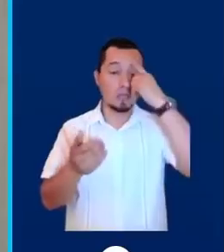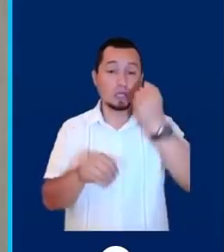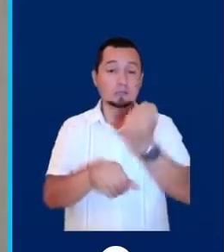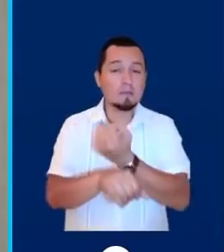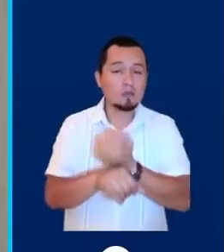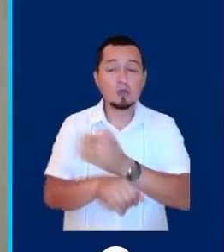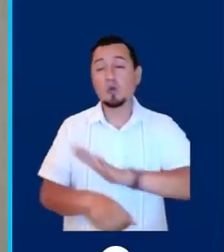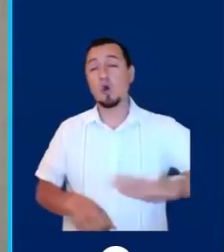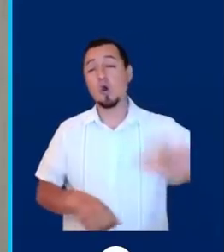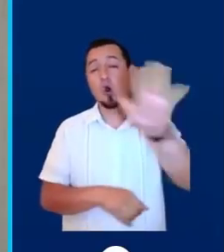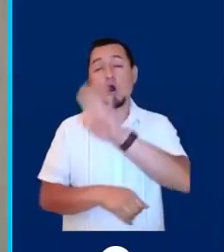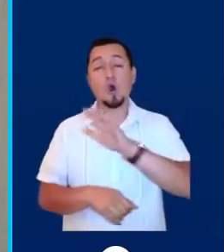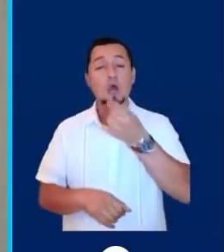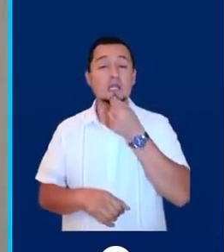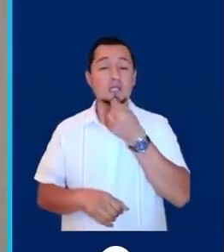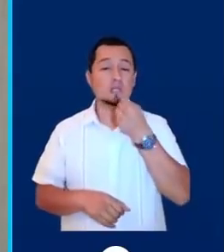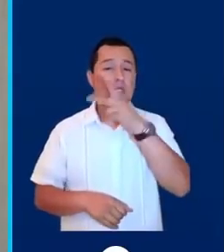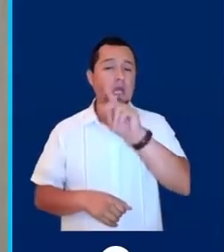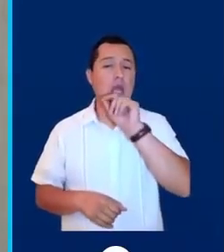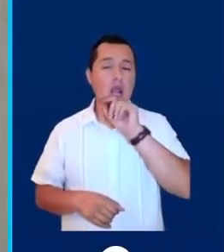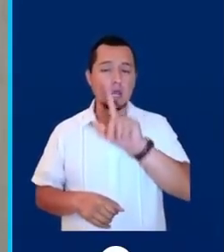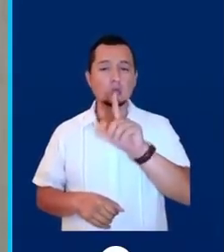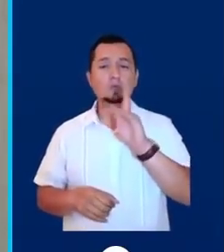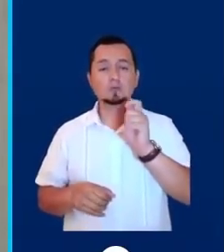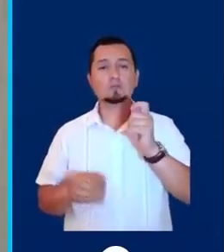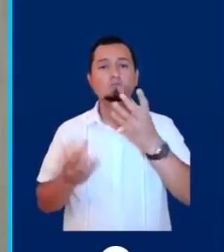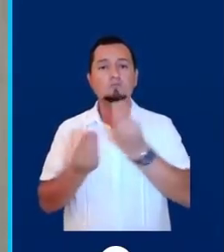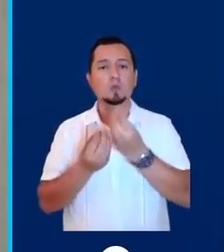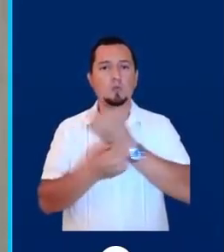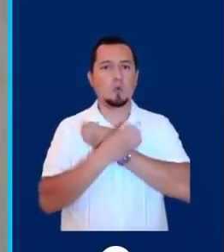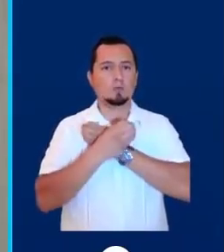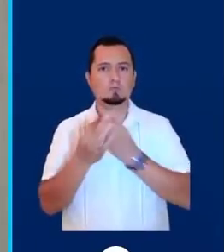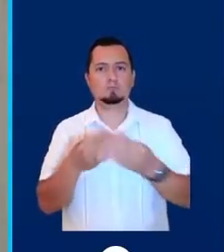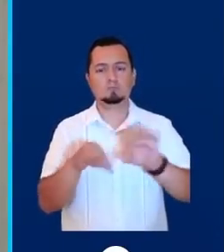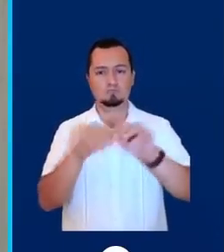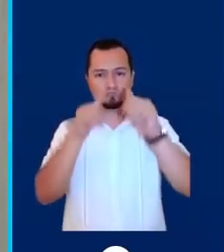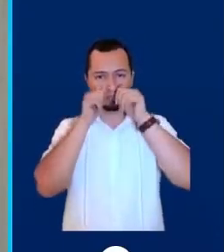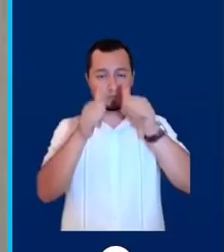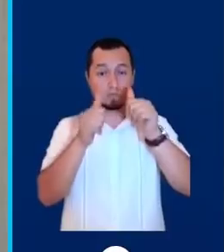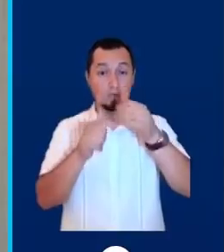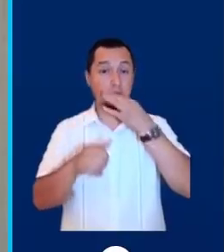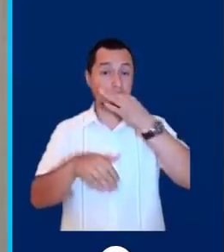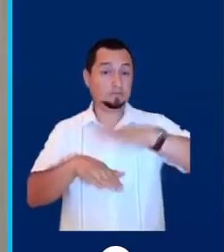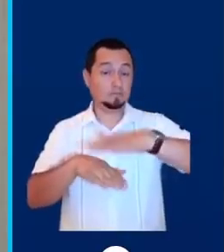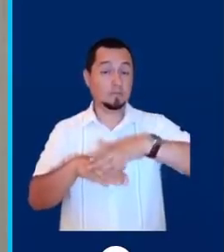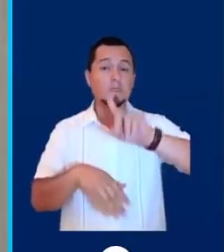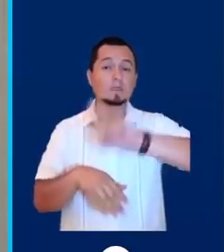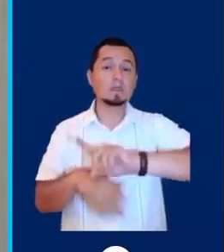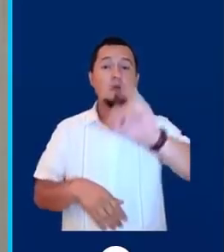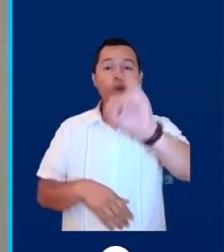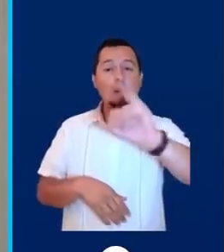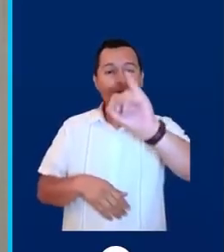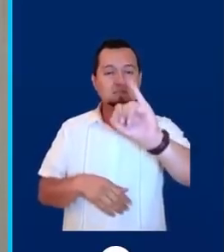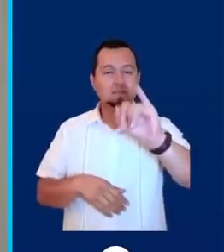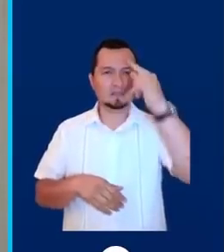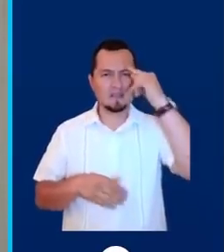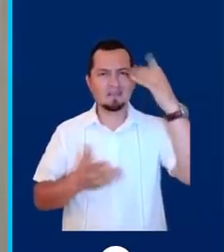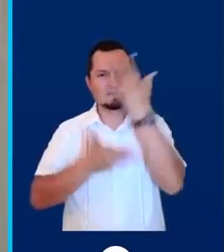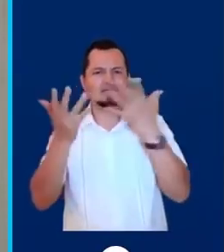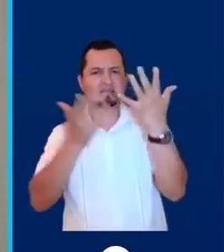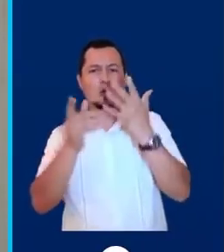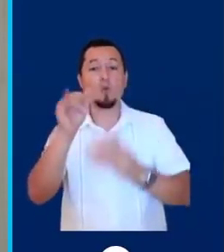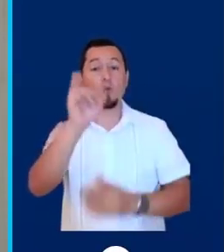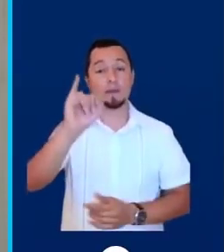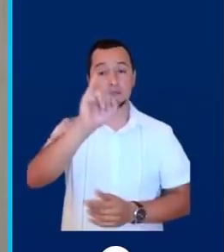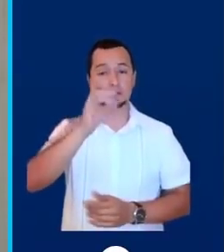para todos los niños y niñas de Jalisco, de nuestro sistema de educación pública. Ese va a ser un anuncio que se haga el día jueves para explicar cómo se va a hacer